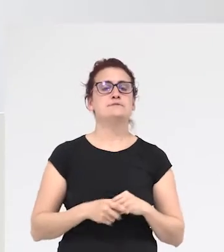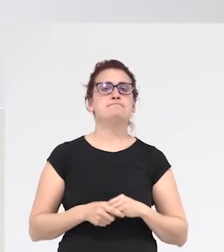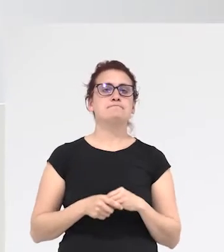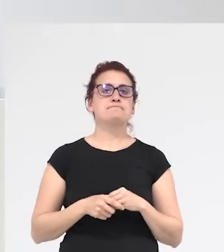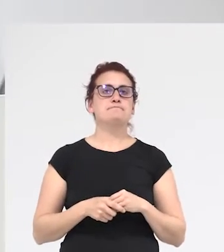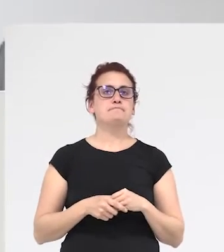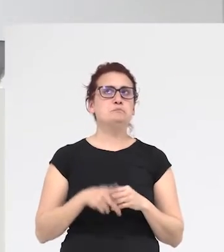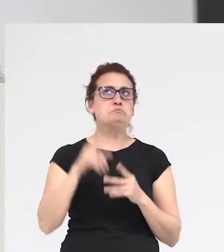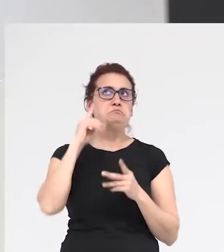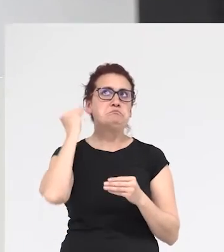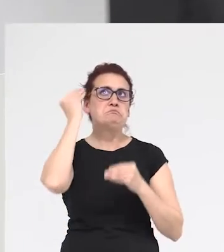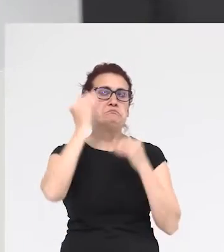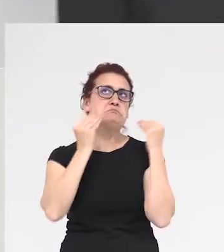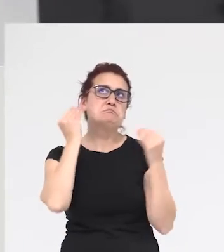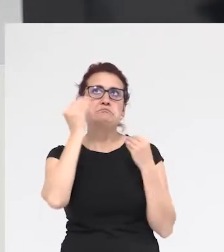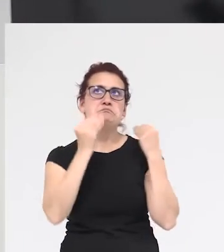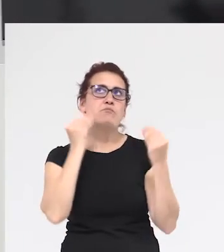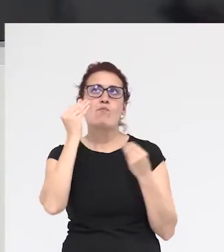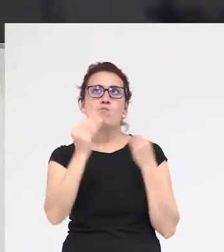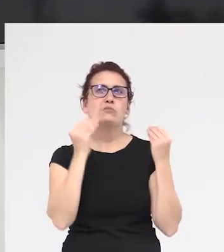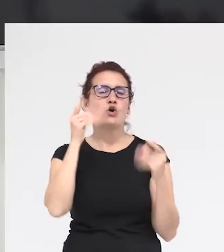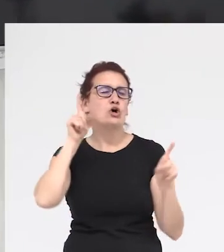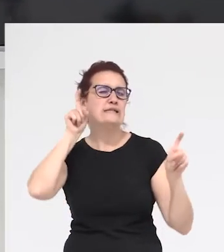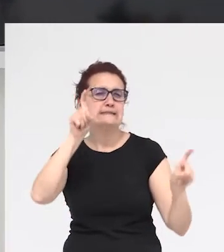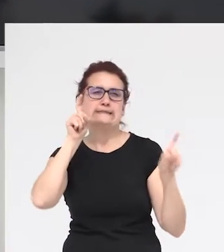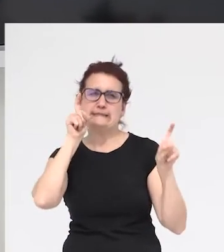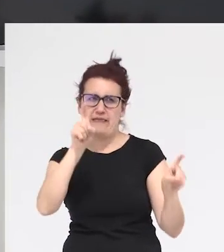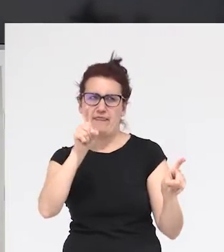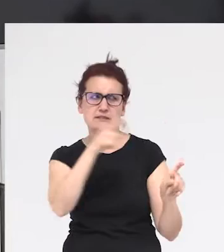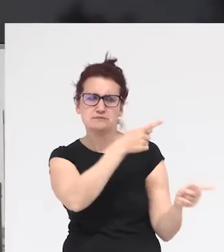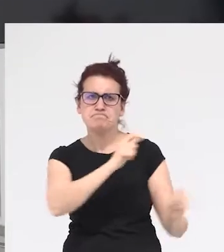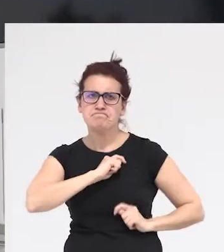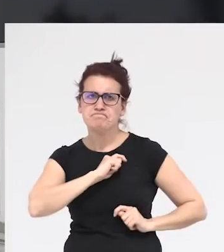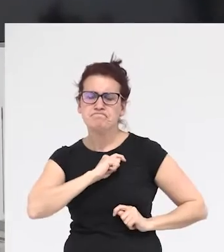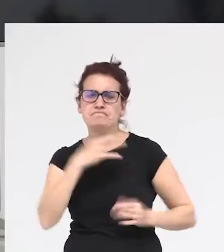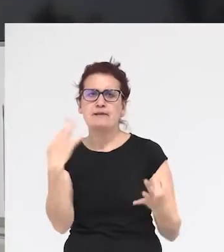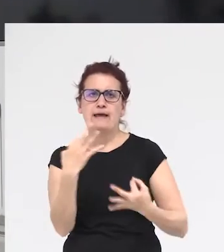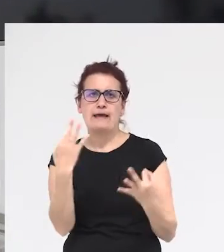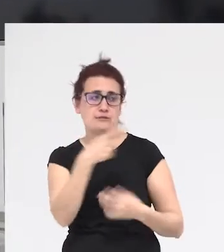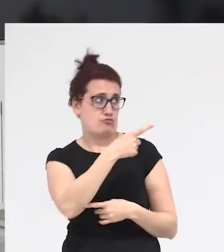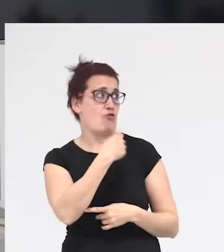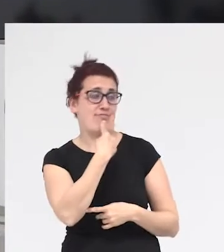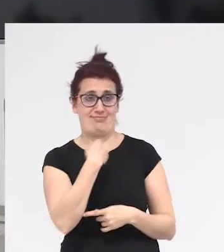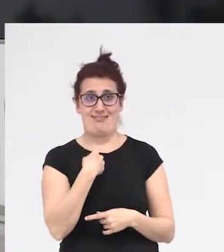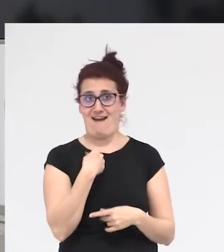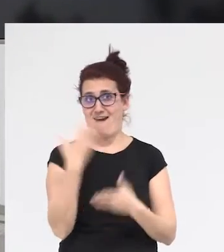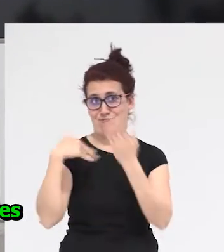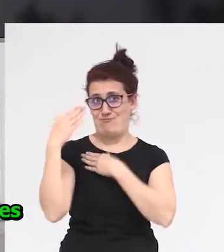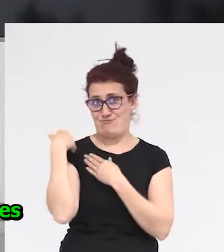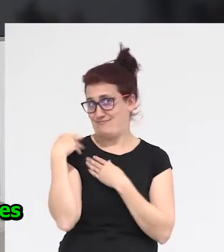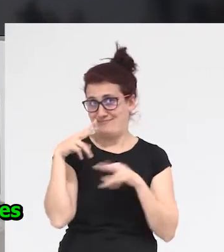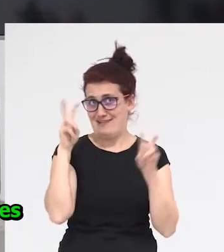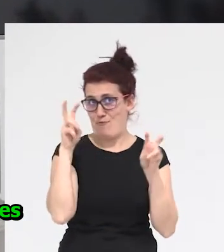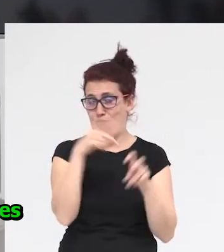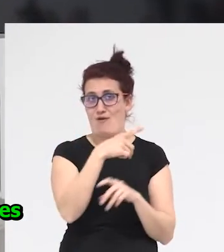creo que entre las enormes enseñanzas que dejan es esto que lo vienen diciendo hace mucho tiempo ellos,